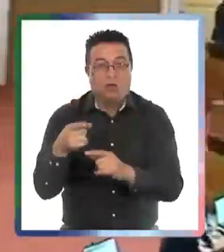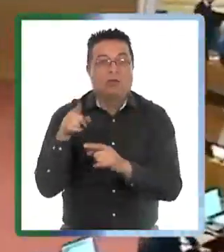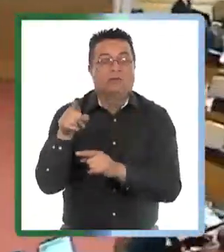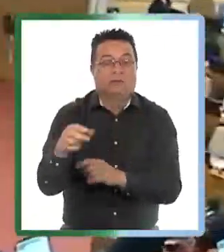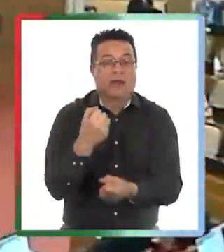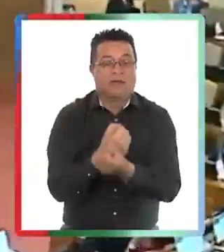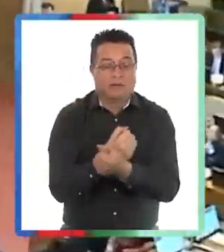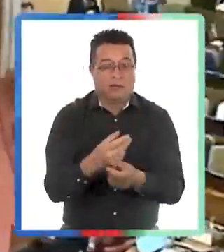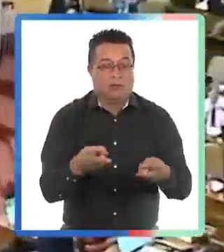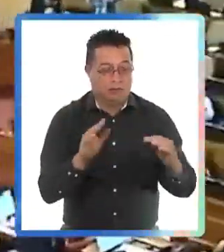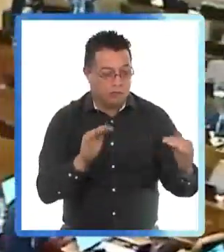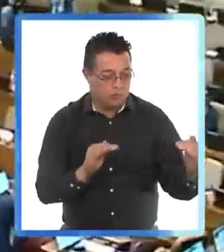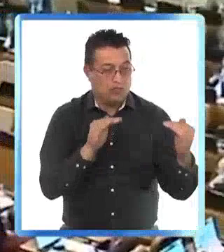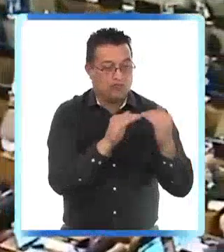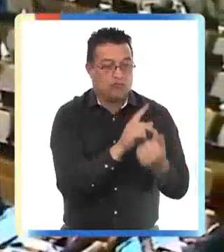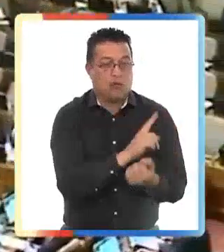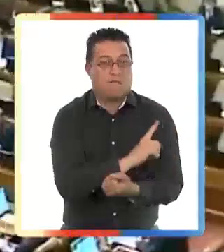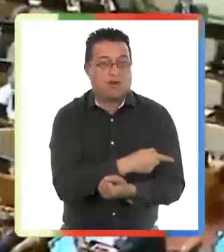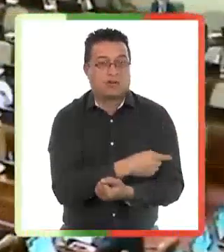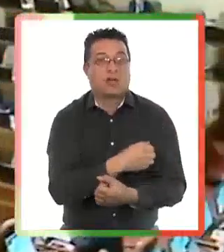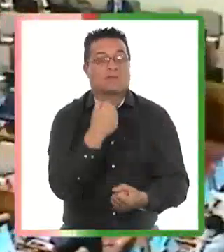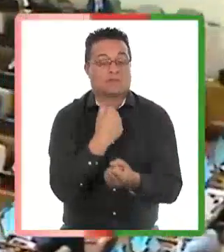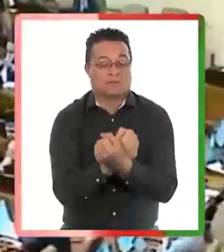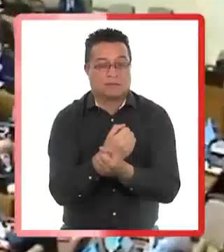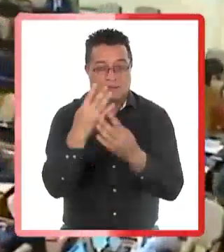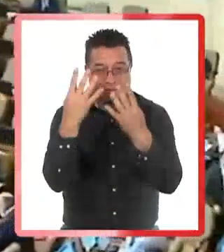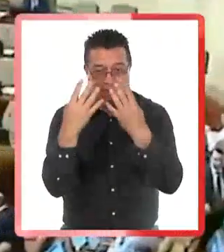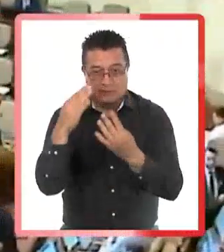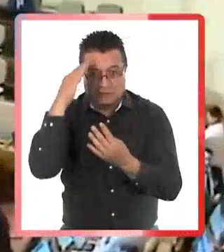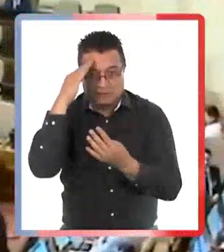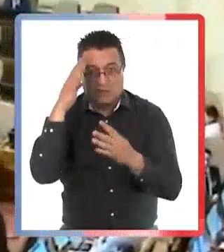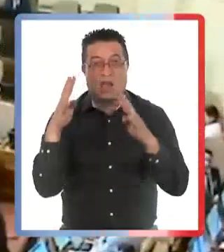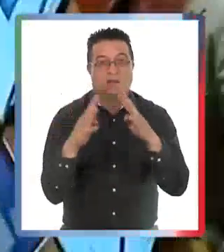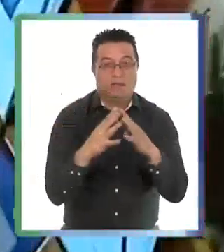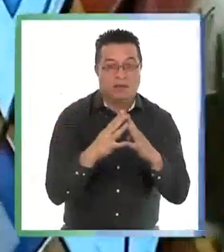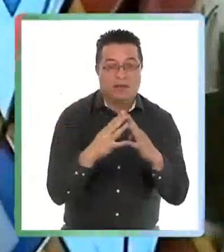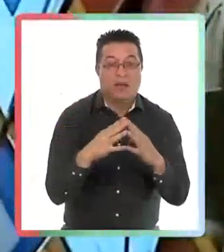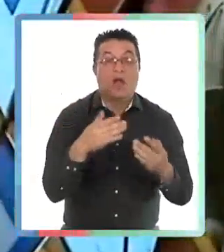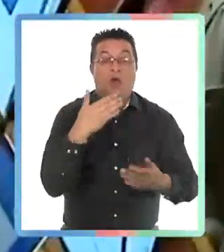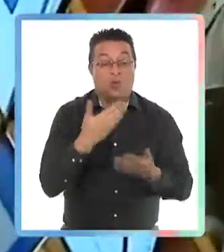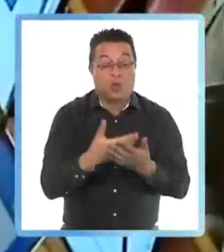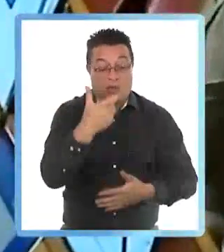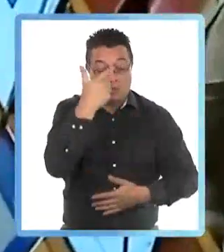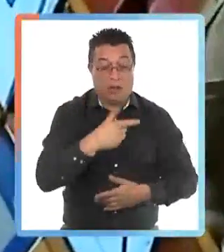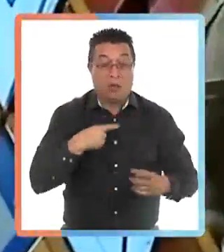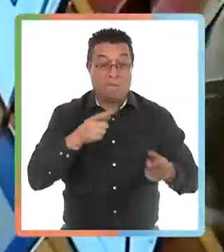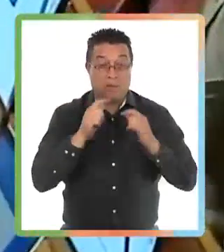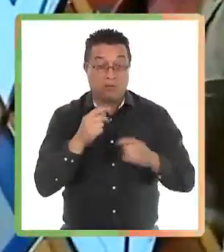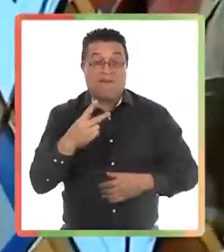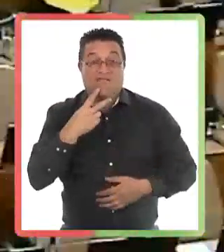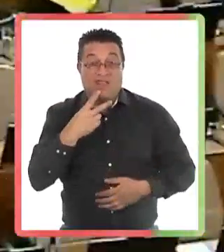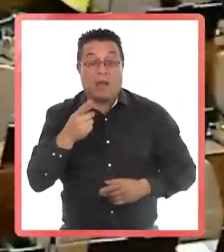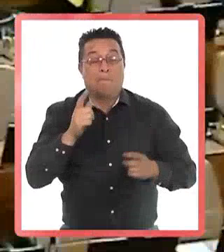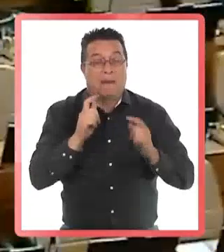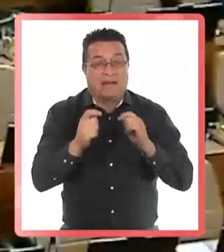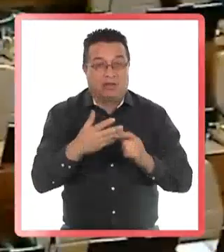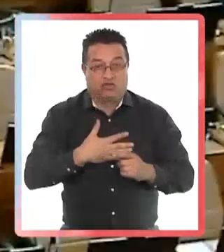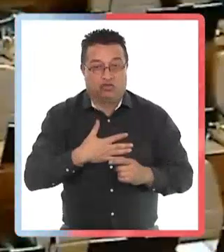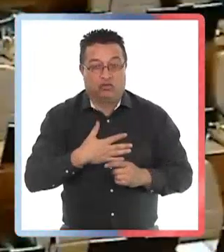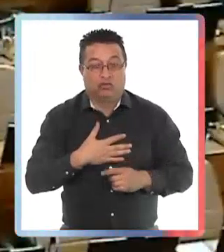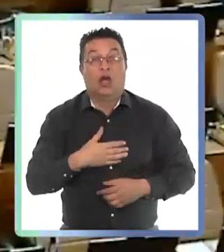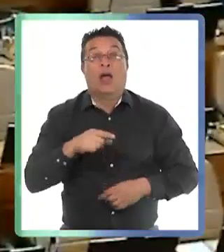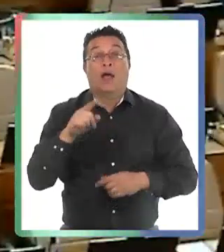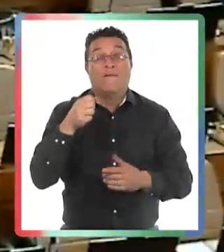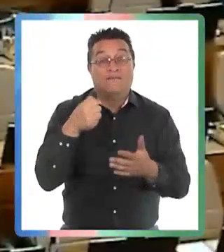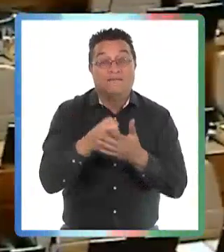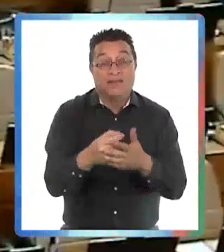de la legítima defensa privilegiada, que autoriza el uso racional de la fuerza a las policías, los gendarmes y militares cuando su integridad